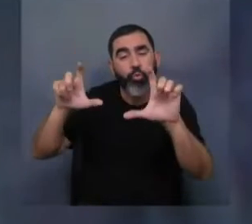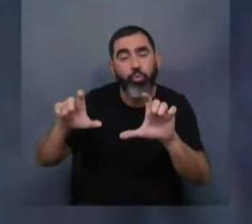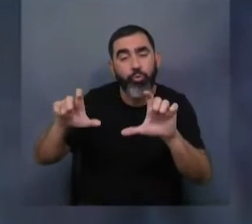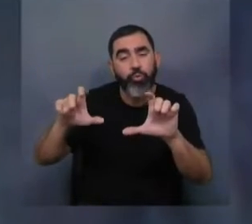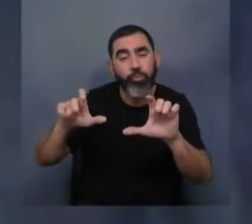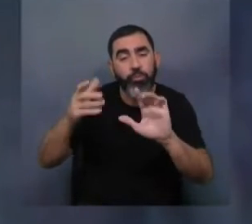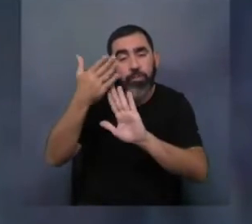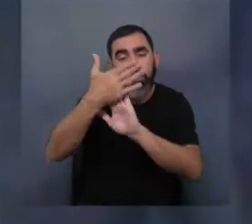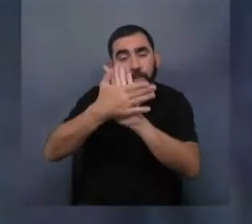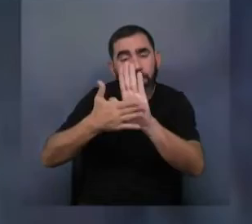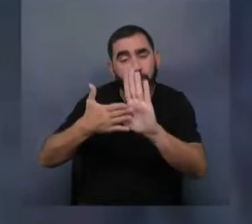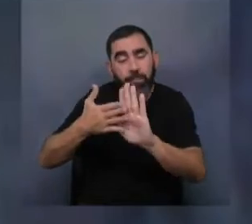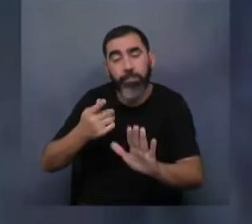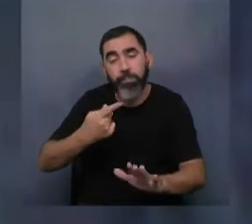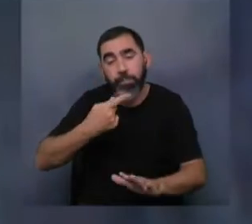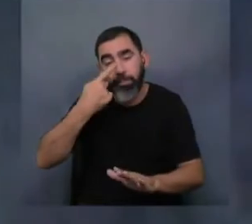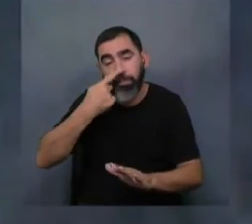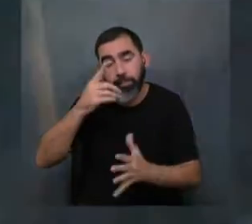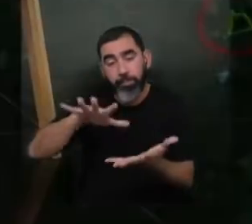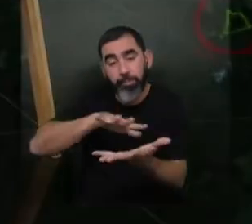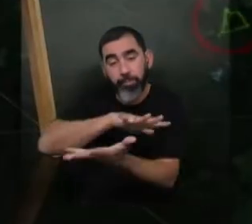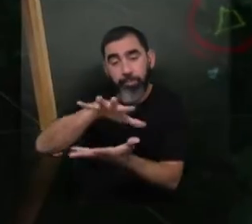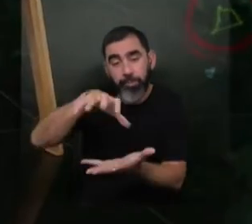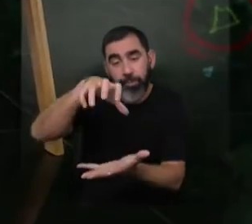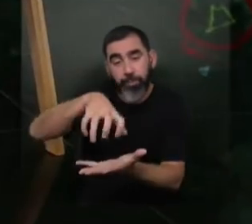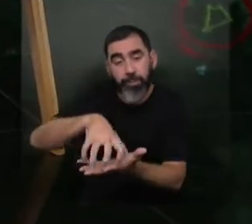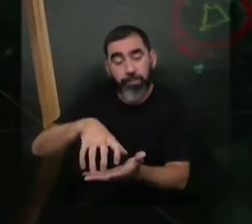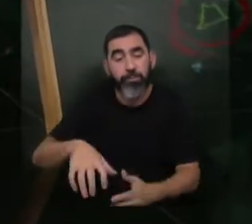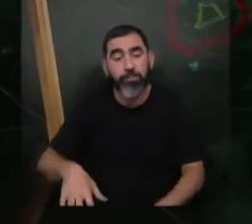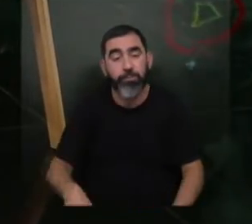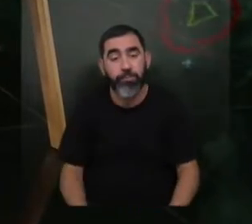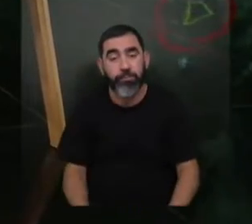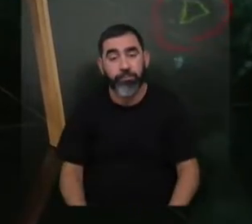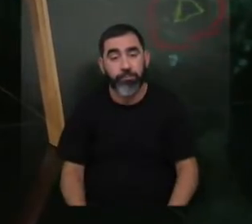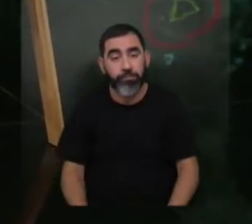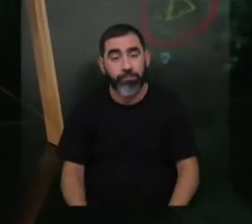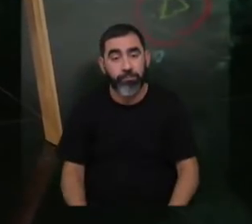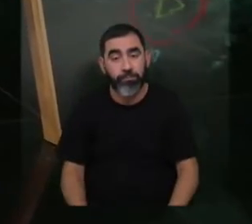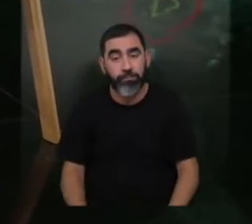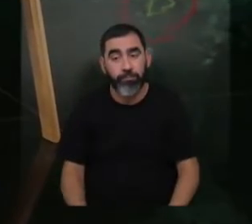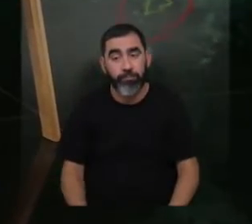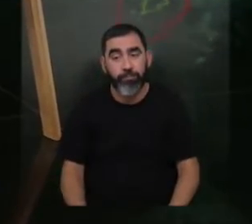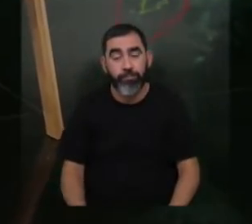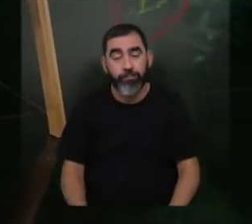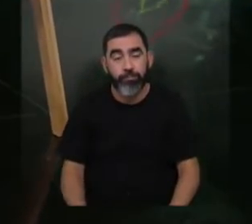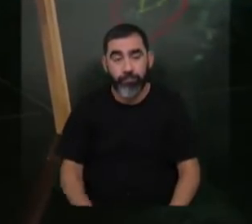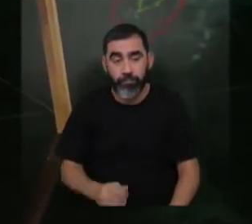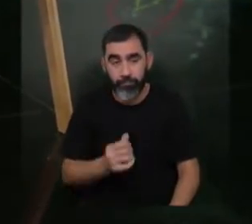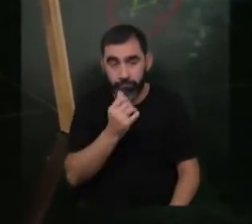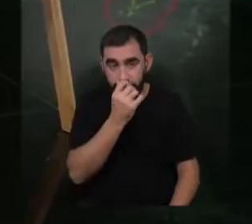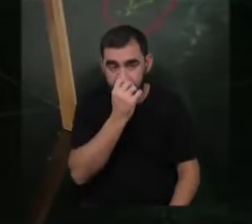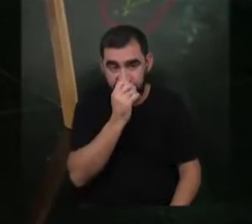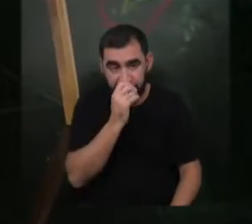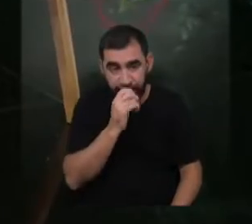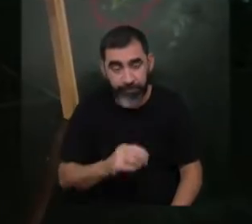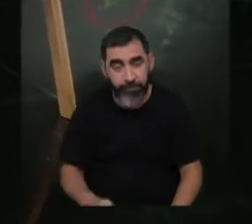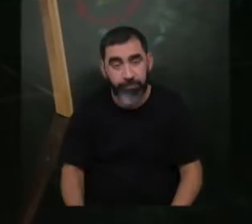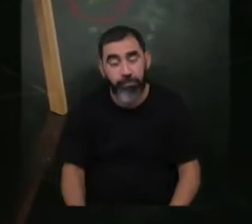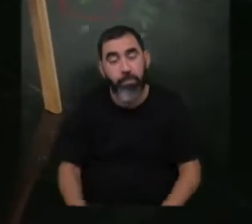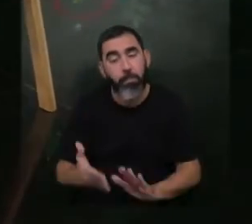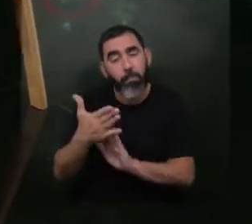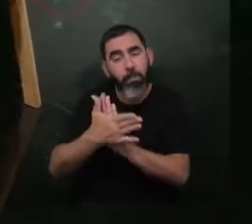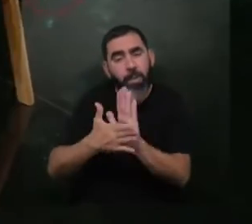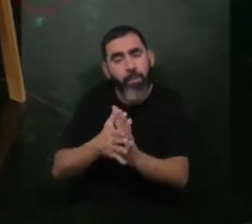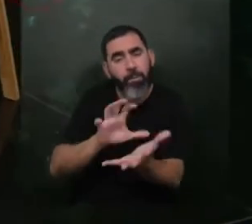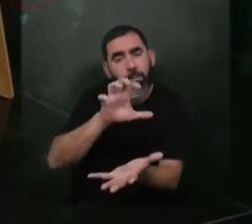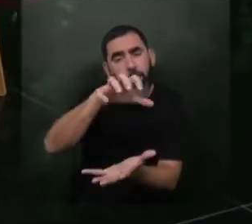mapeo de todos los lugares de interés que hay dentro de lo que esta que estamos viendo ahora en las pantallas gigantes, ya la veremos en pantalla. Son los mapeos de los